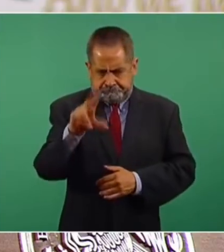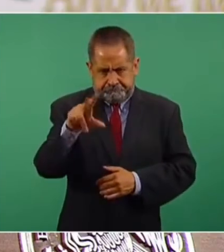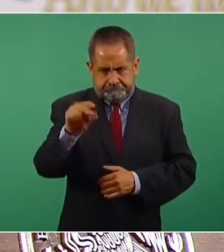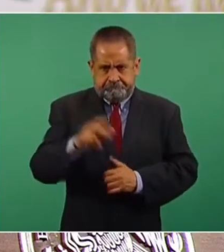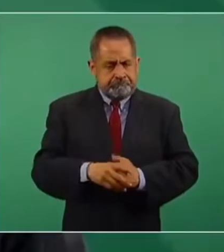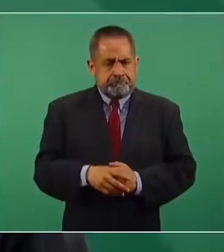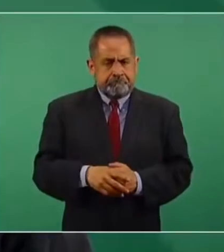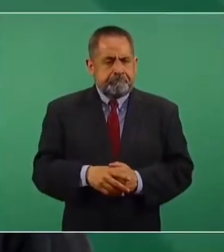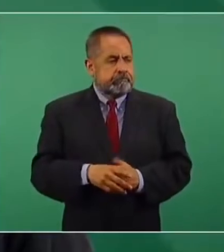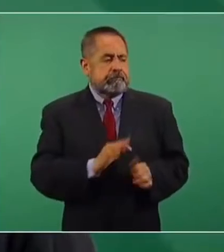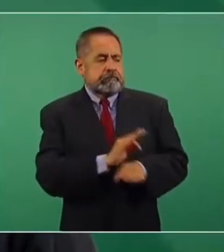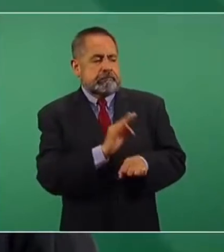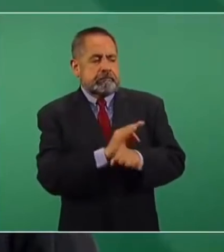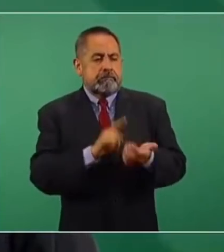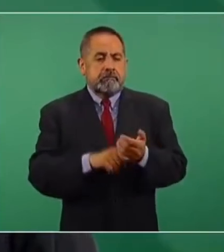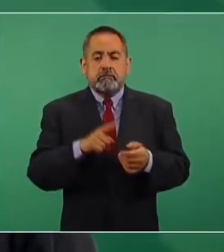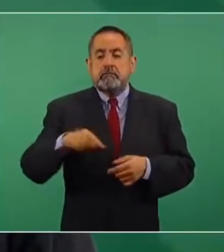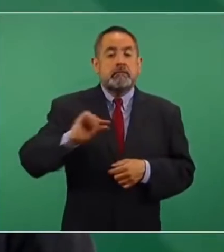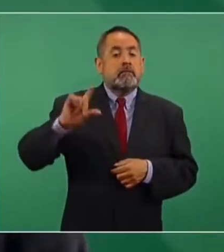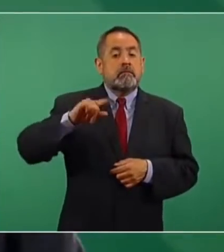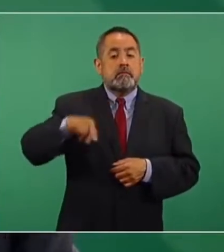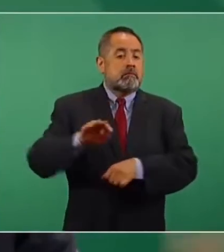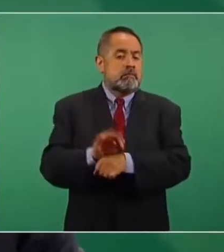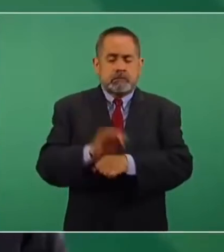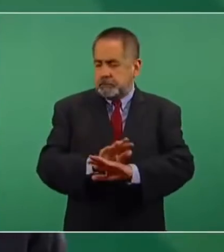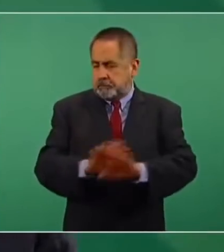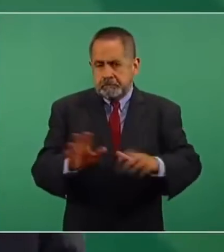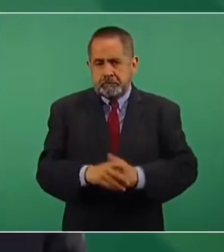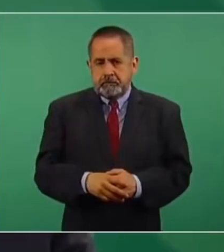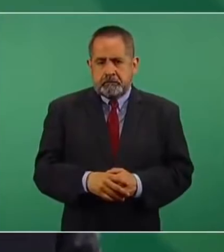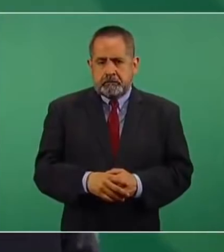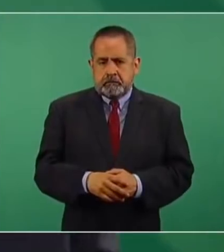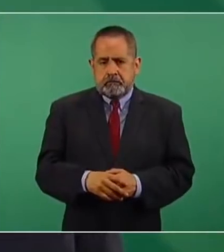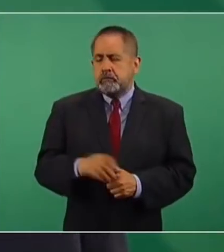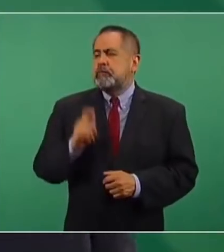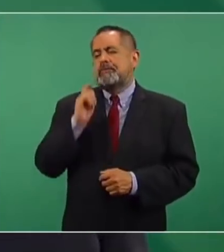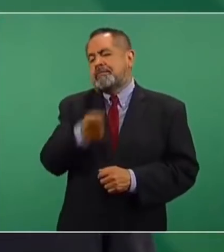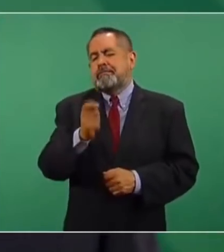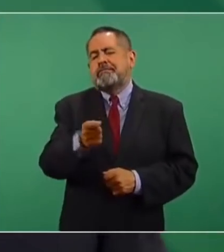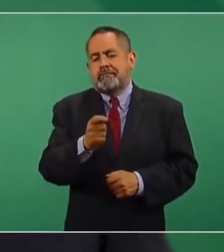Estaríamos nosotros de tapadera. Ahora sí que te doy $30 millones